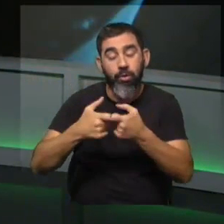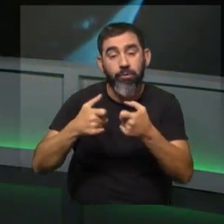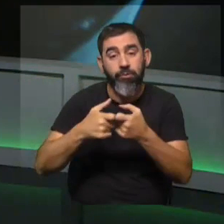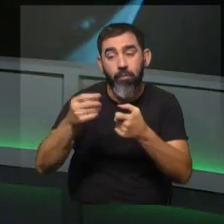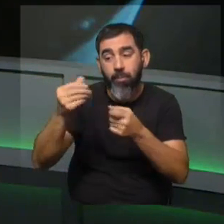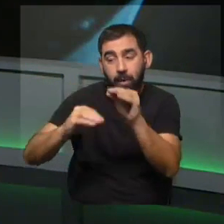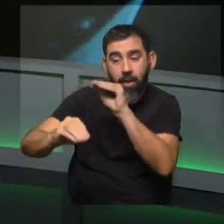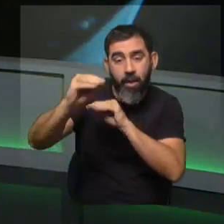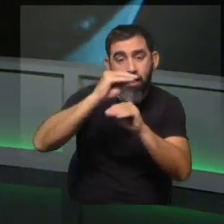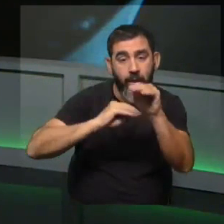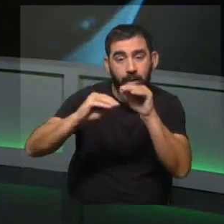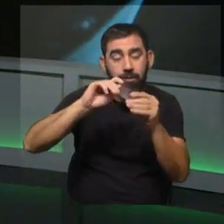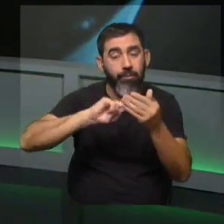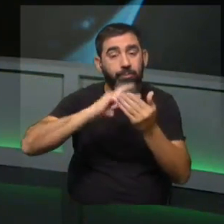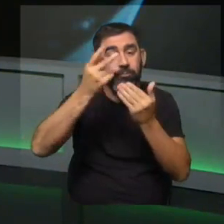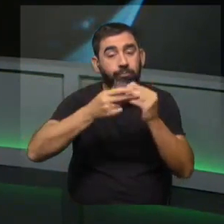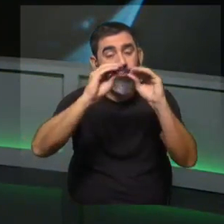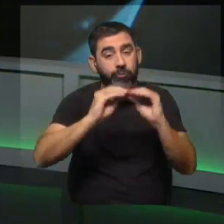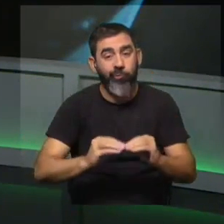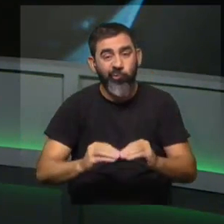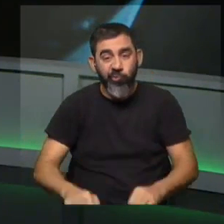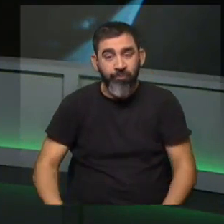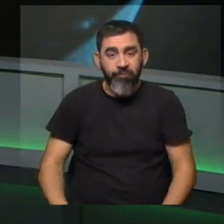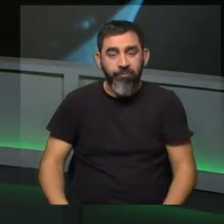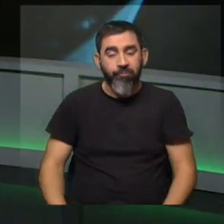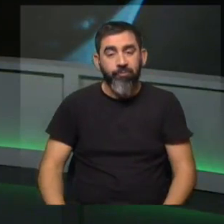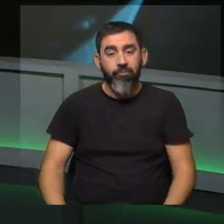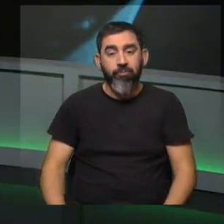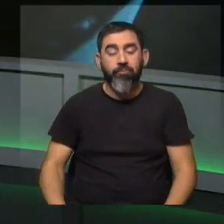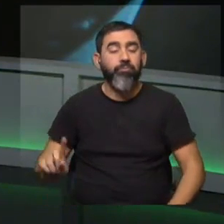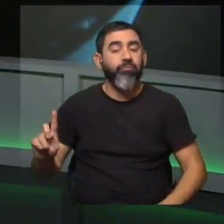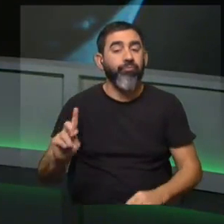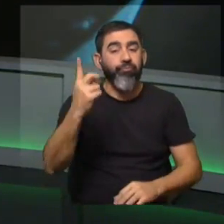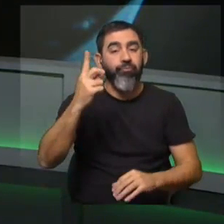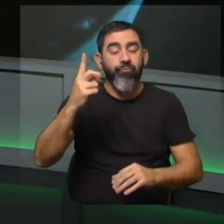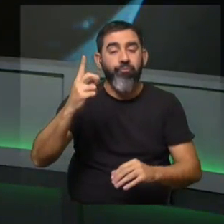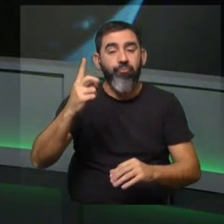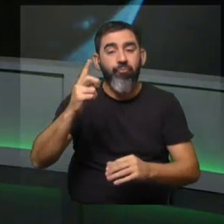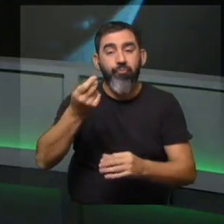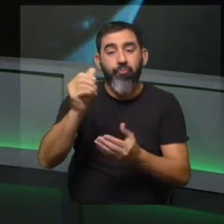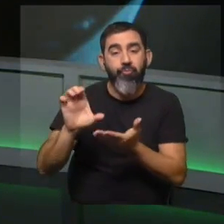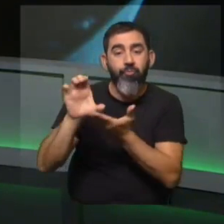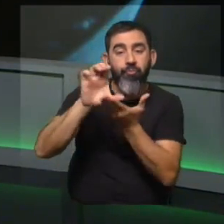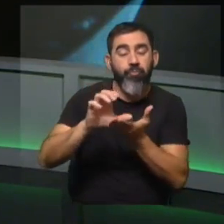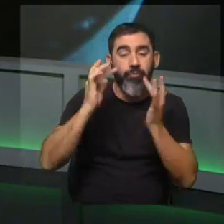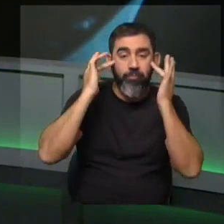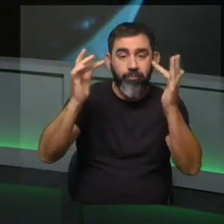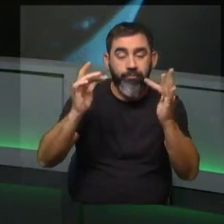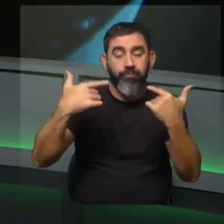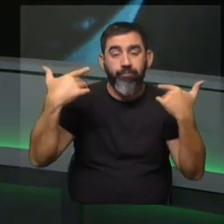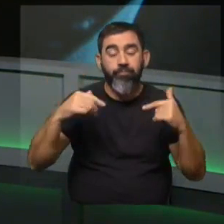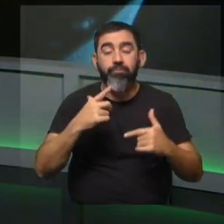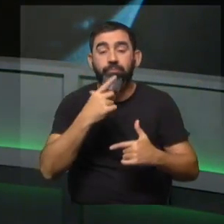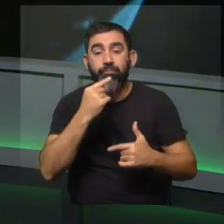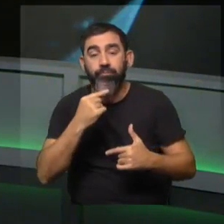reasignar recursos Dentro de este proyecto de rendición de cuentas según el diputado la prioridad debe ser reforzar los recursos para educación los ministerios